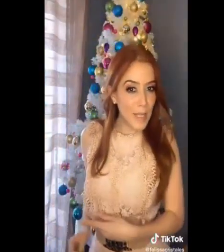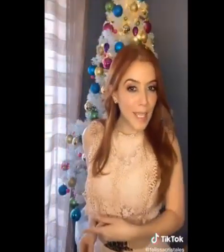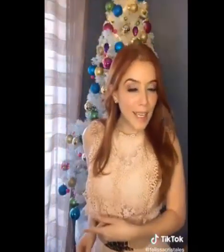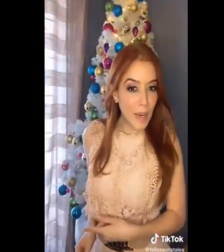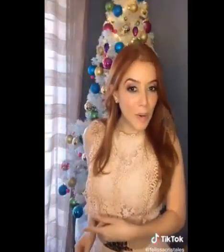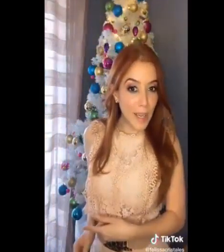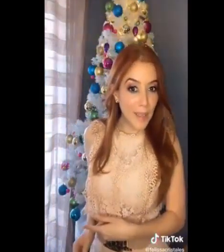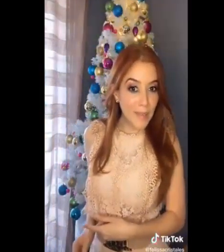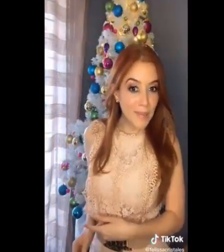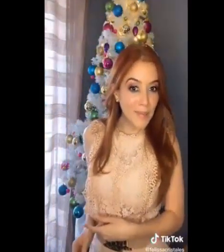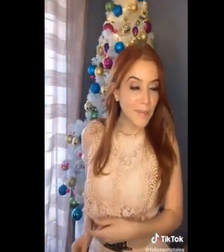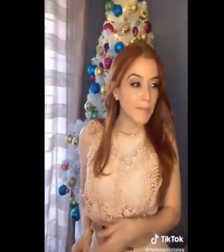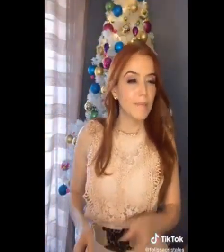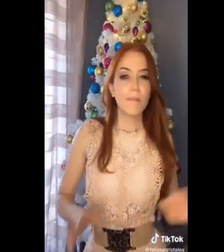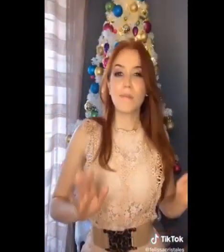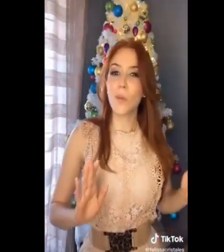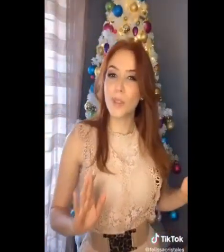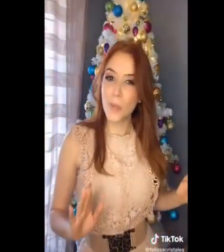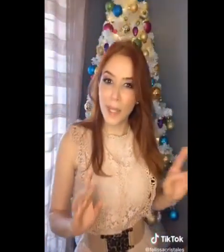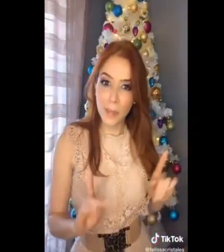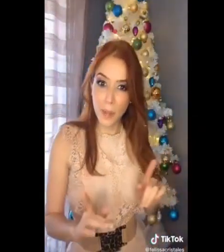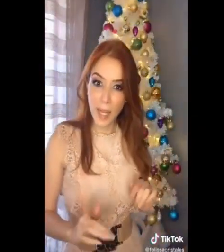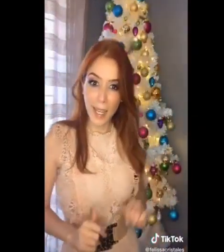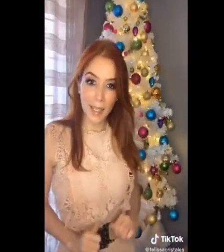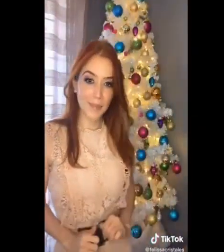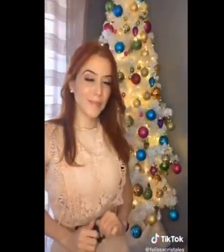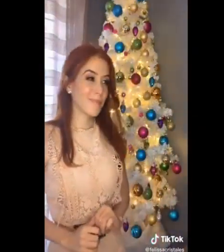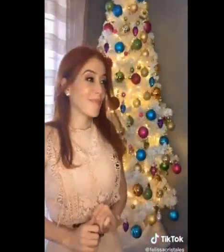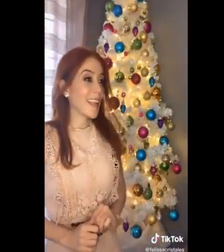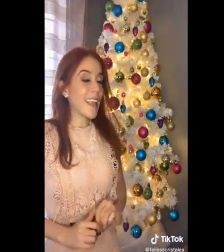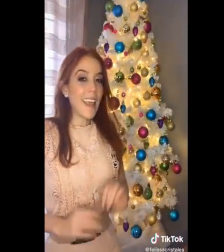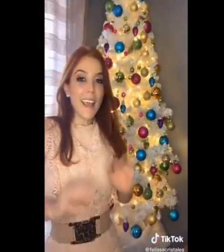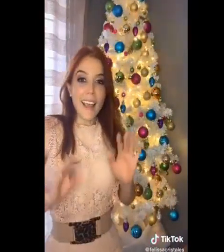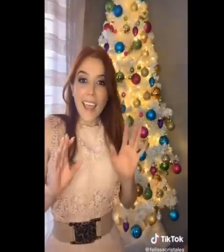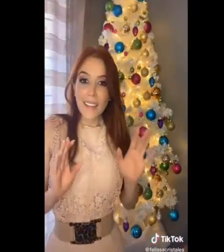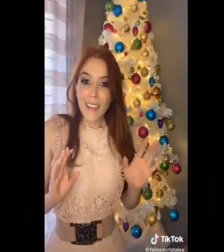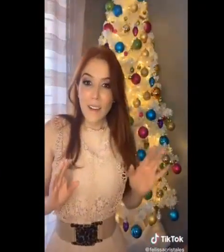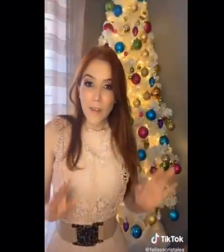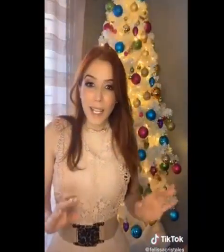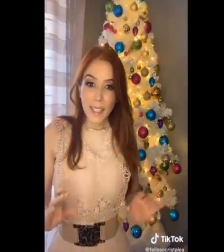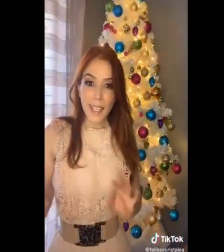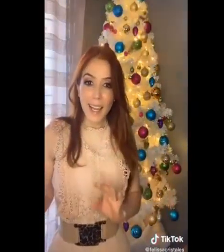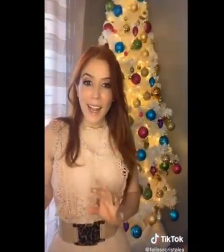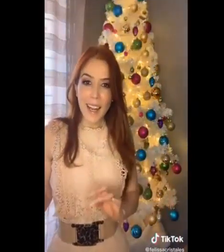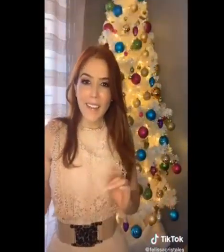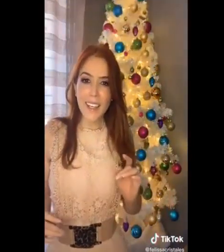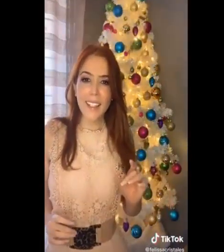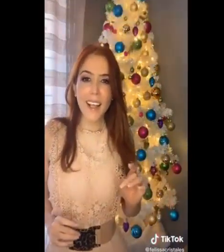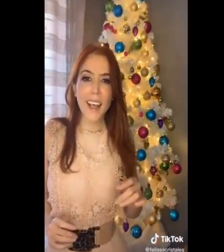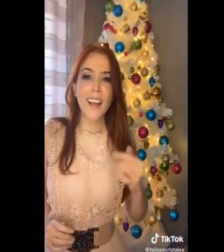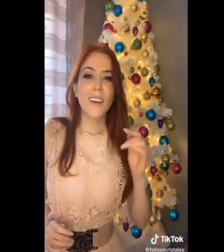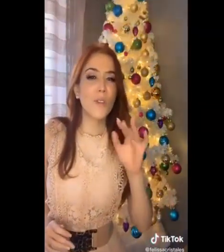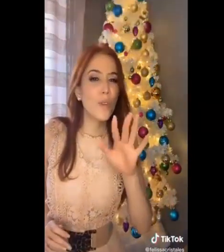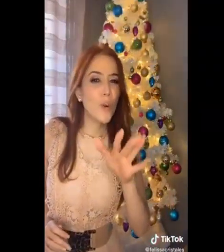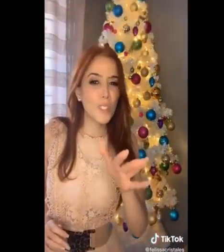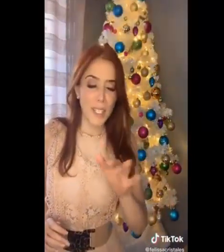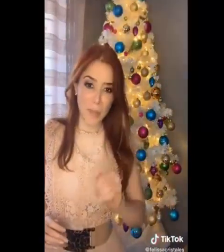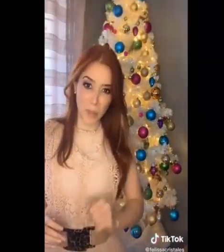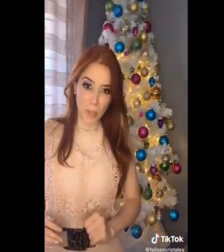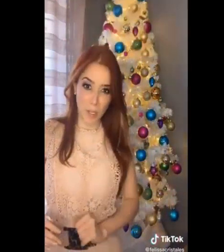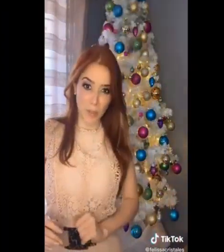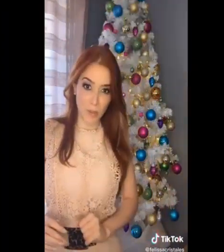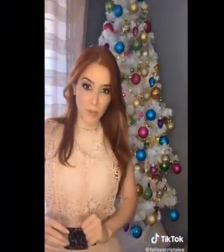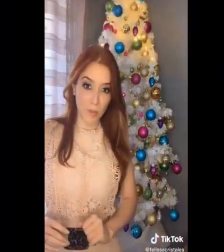¿Vieron la encuesta de la UCA? No me sorprende, pero me alegra. Entre el Frente y Arena van a sacar